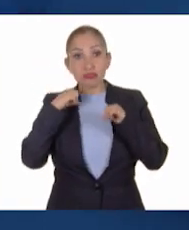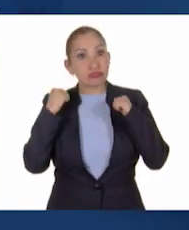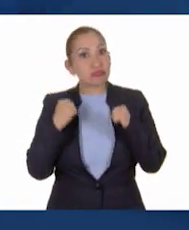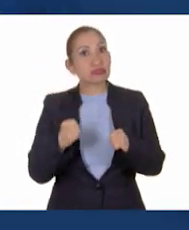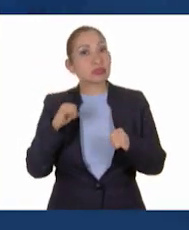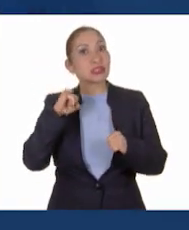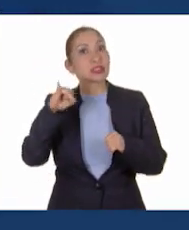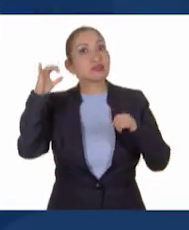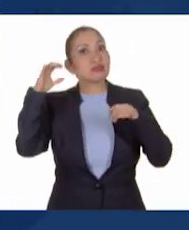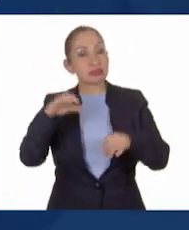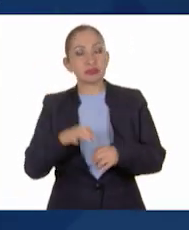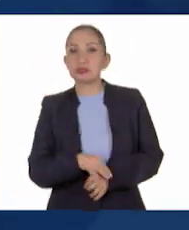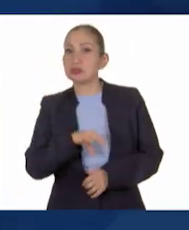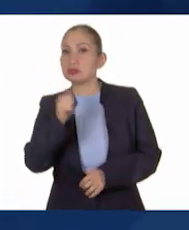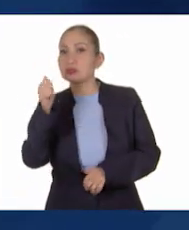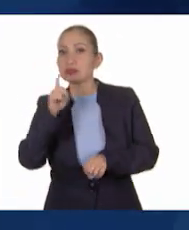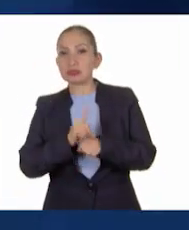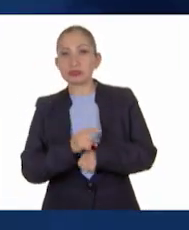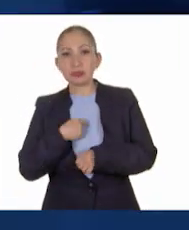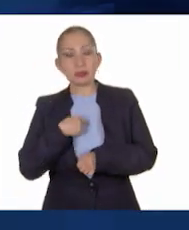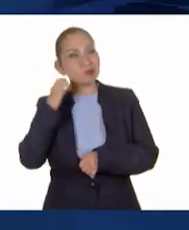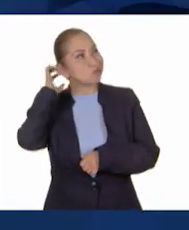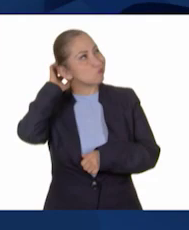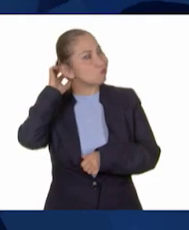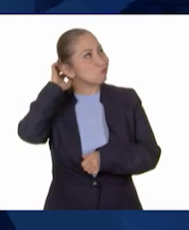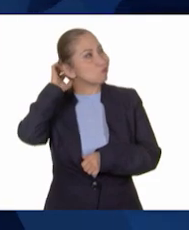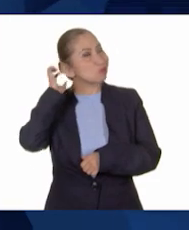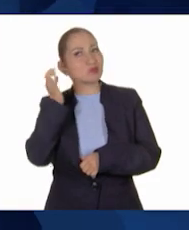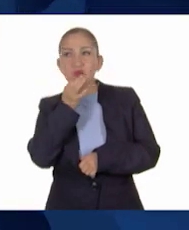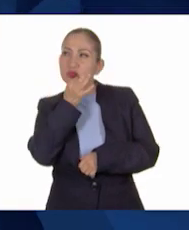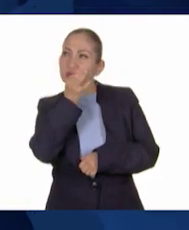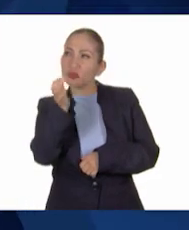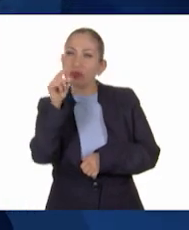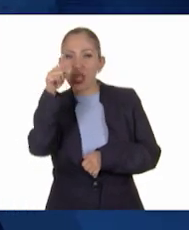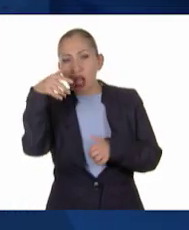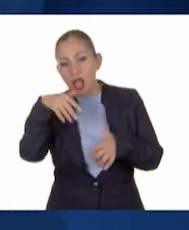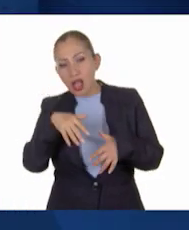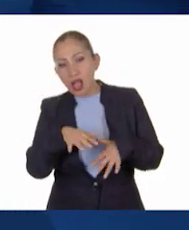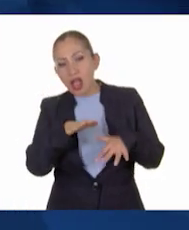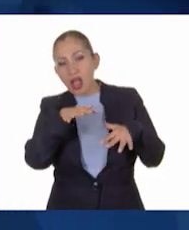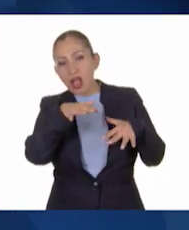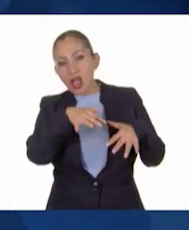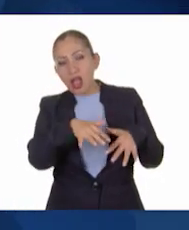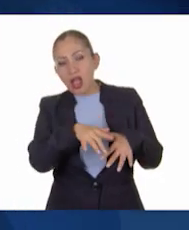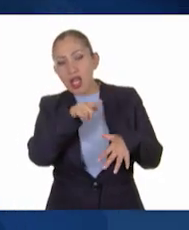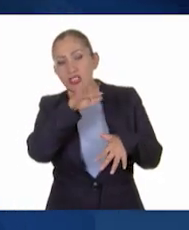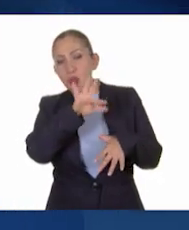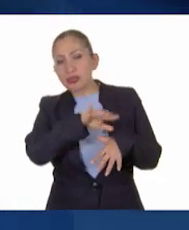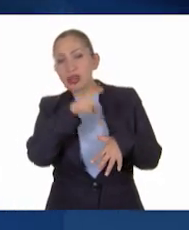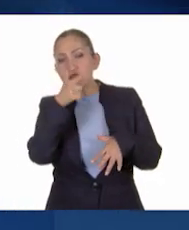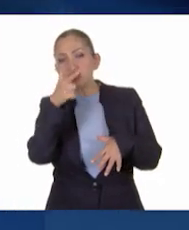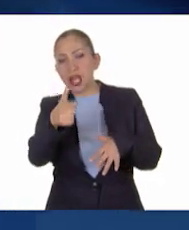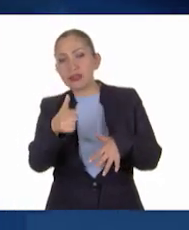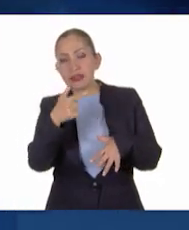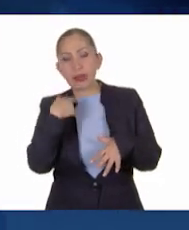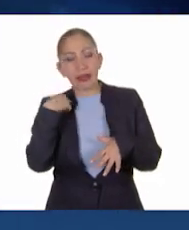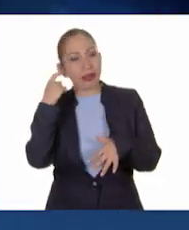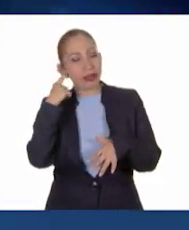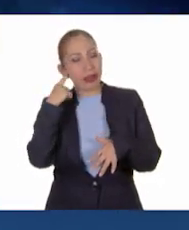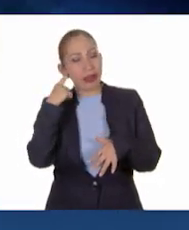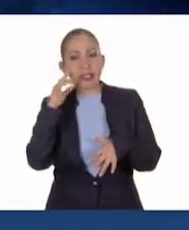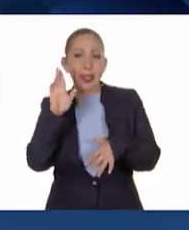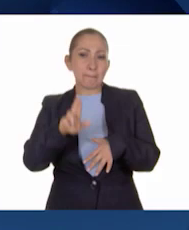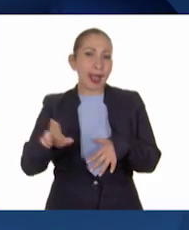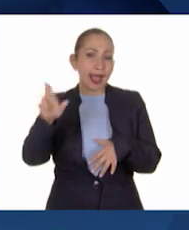llovía. Otras veces se rascaba la nuca y anunciaba, el martes saldrá el 57 a la cabeza, y